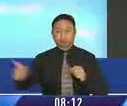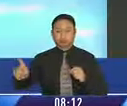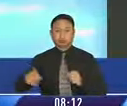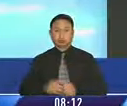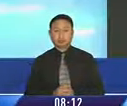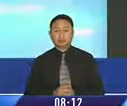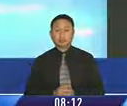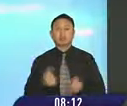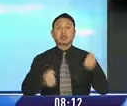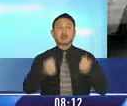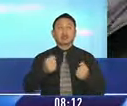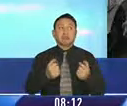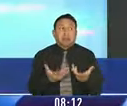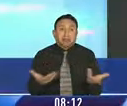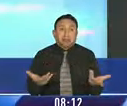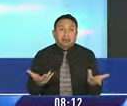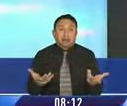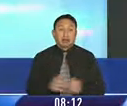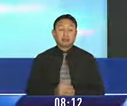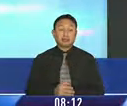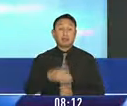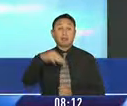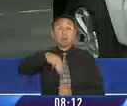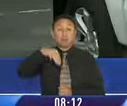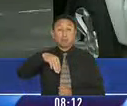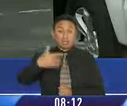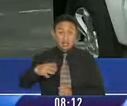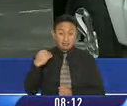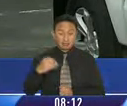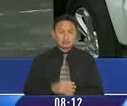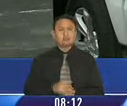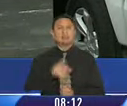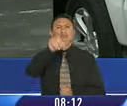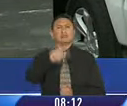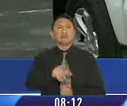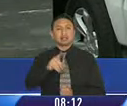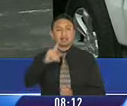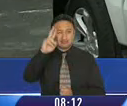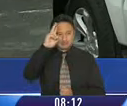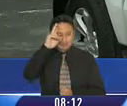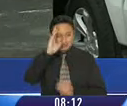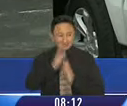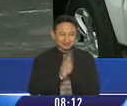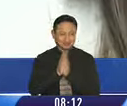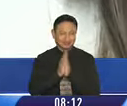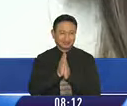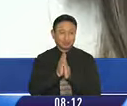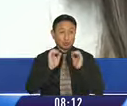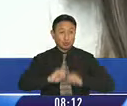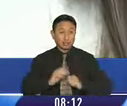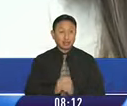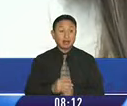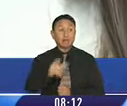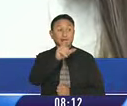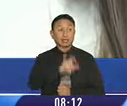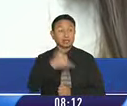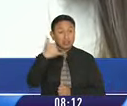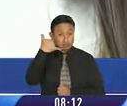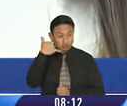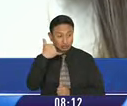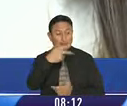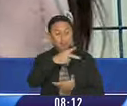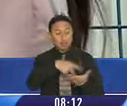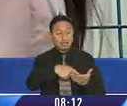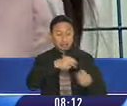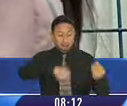Del automotor no supieron nada hasta este martes. Los delincuentes se creyeron tan astutos que incluso llamaban para extorsionar a la